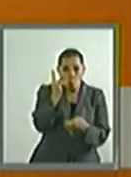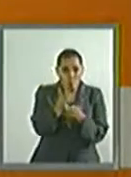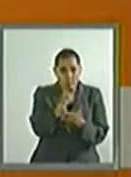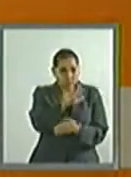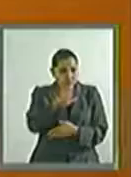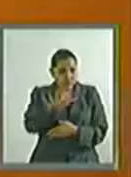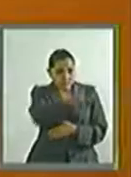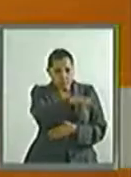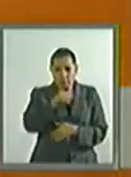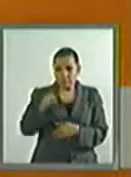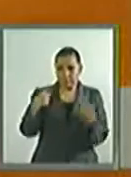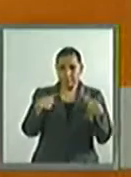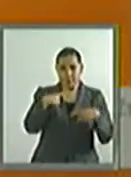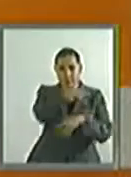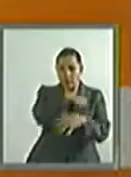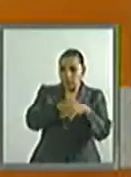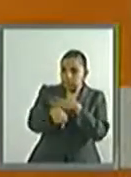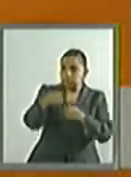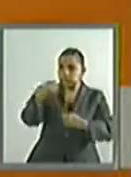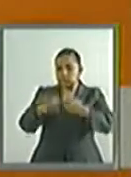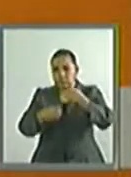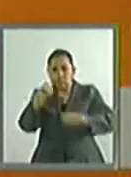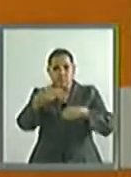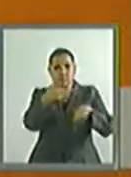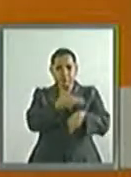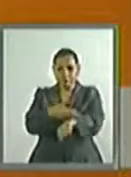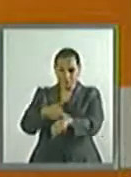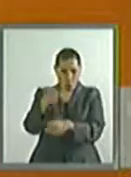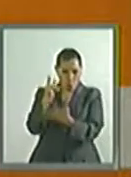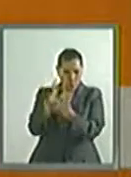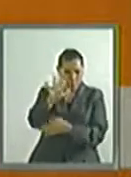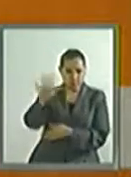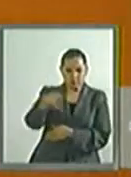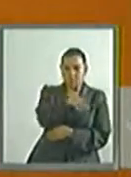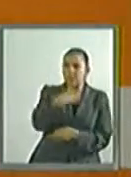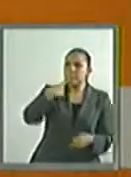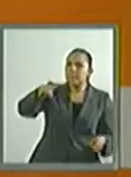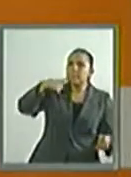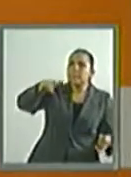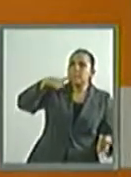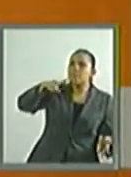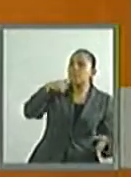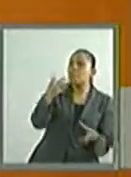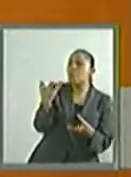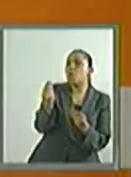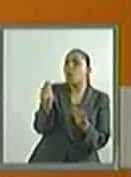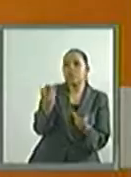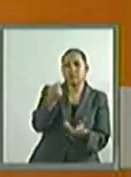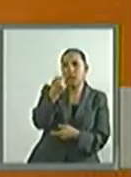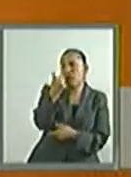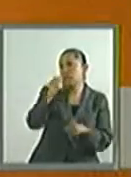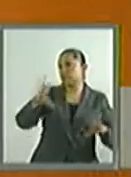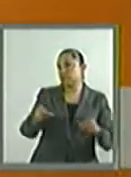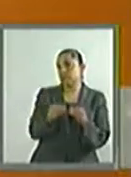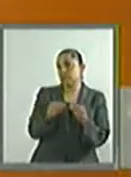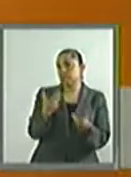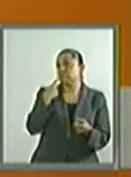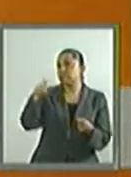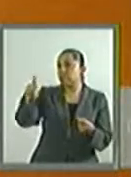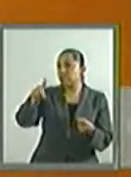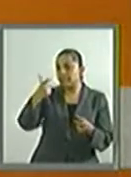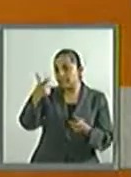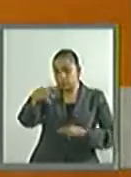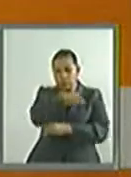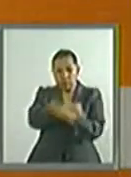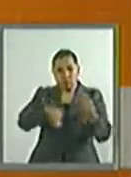con las 741 denuncias presentadas por un monto de casi 42 mil millones de pesos.